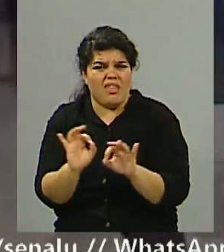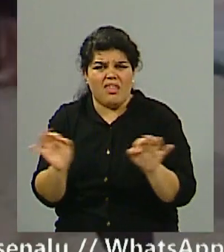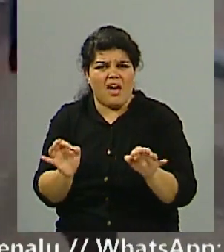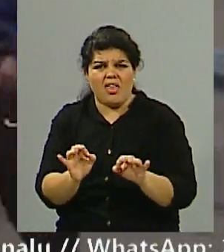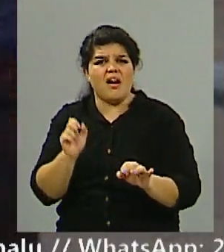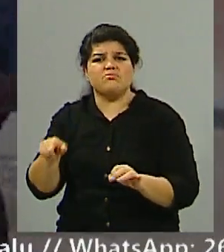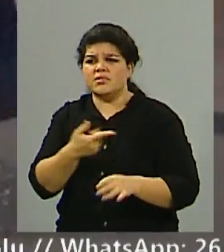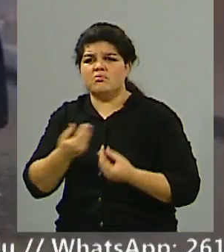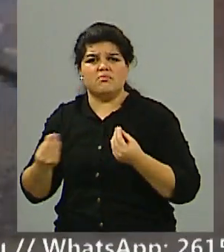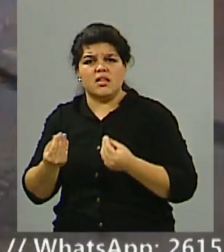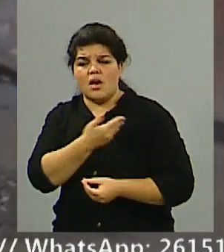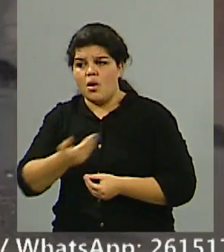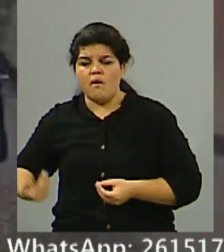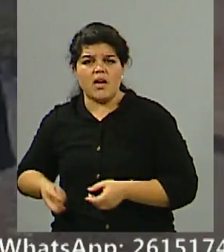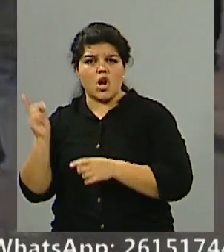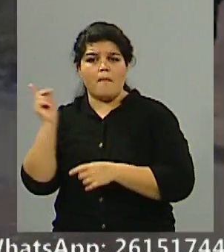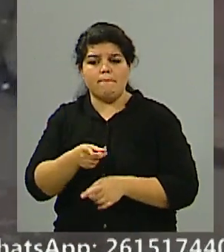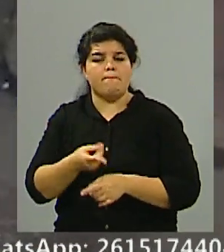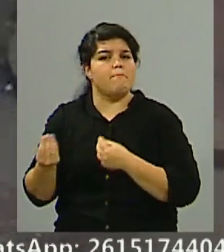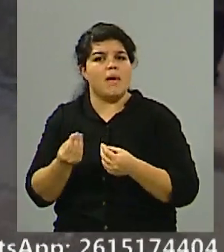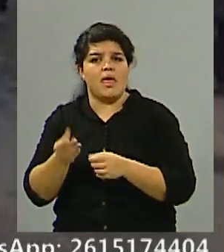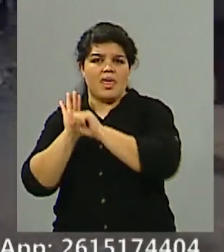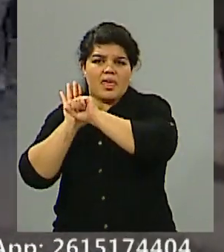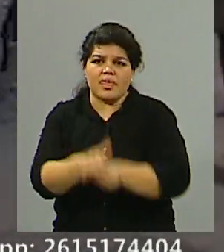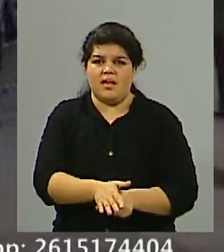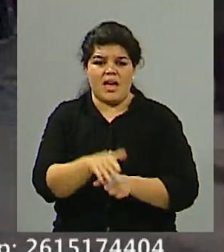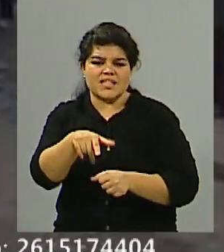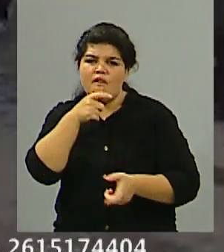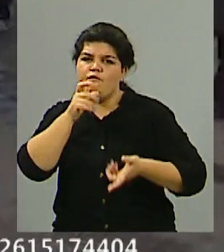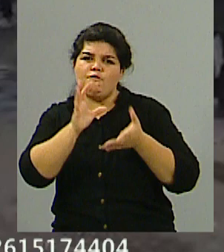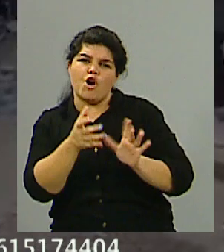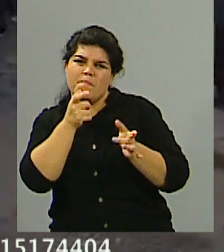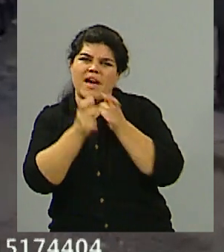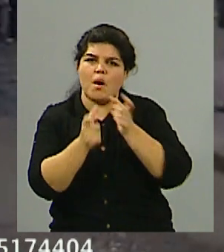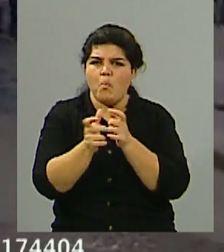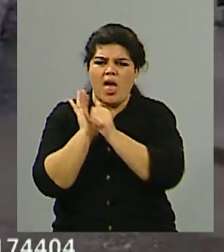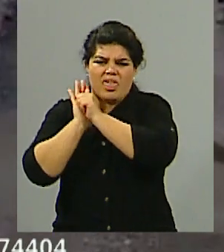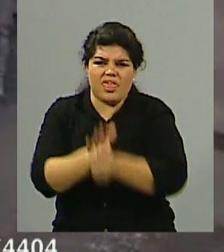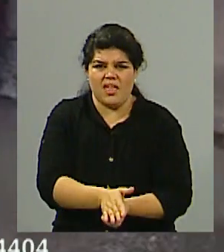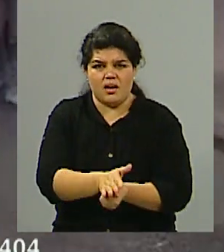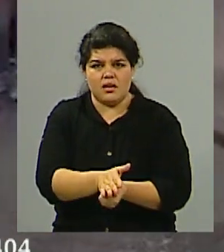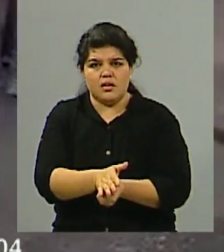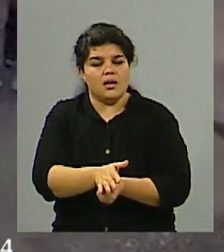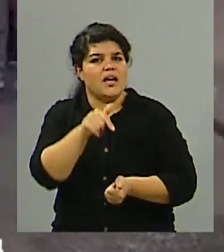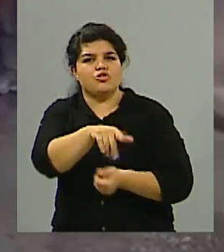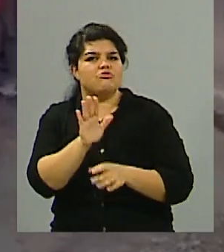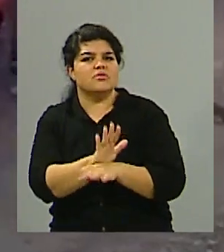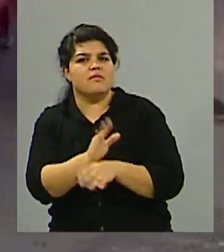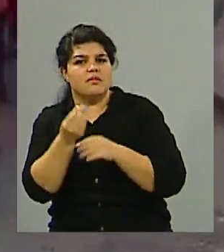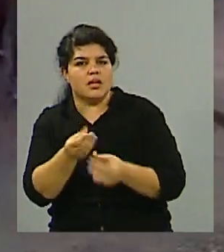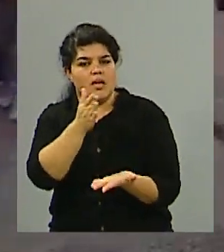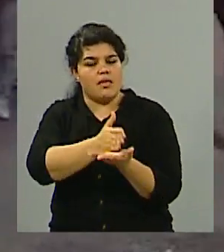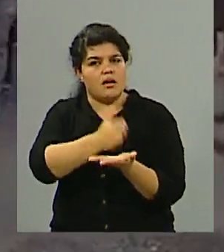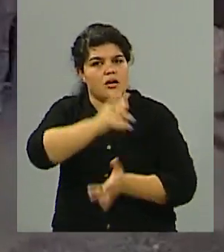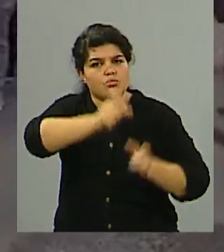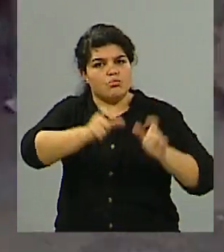ejercer violencia. La contestación ha sido a través de la represión y bueno, por supuesto, violentando derechos humanos básicos para